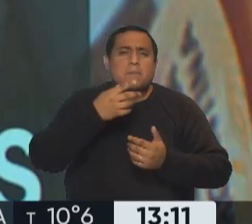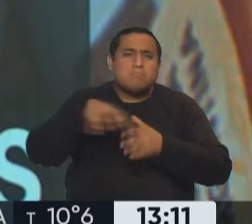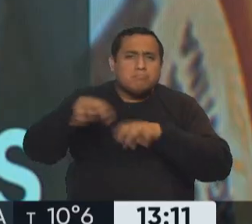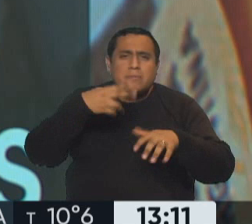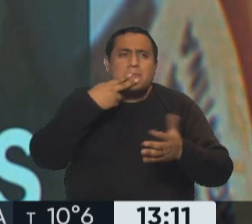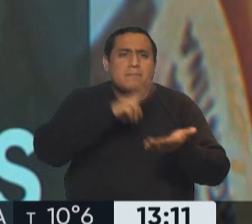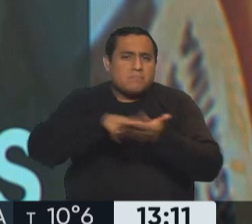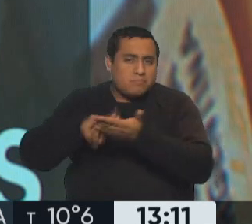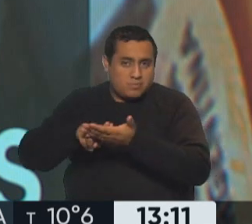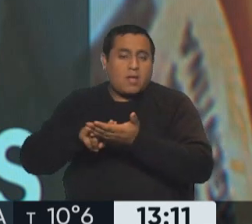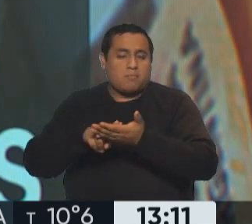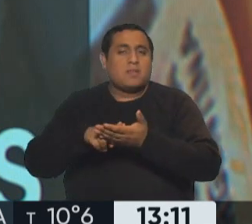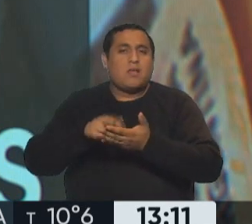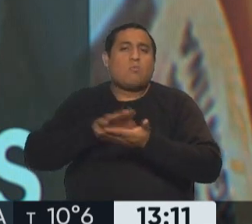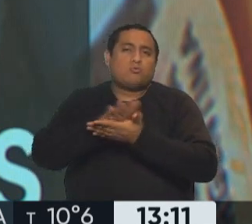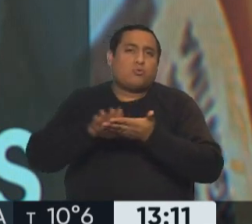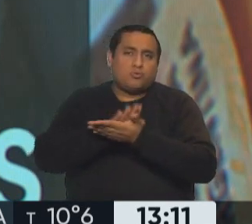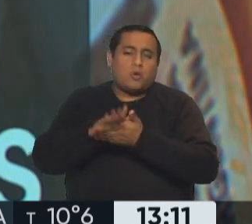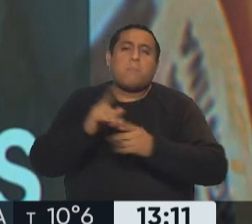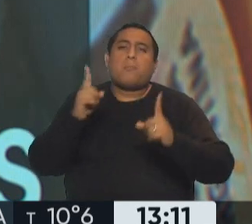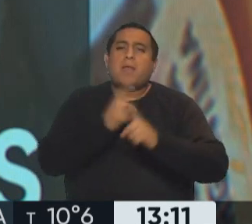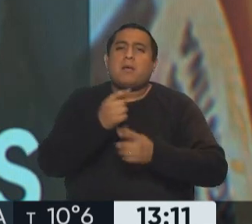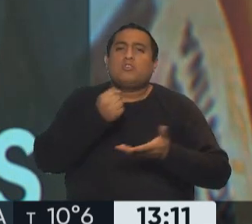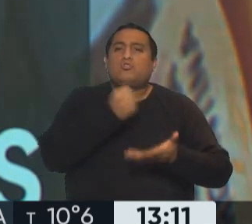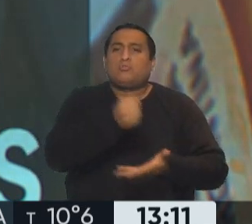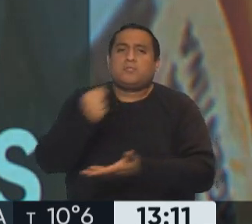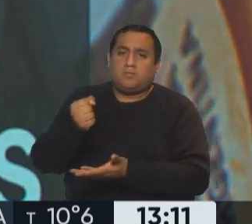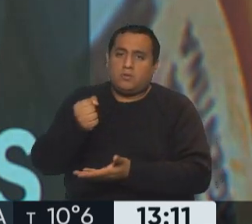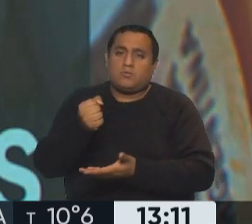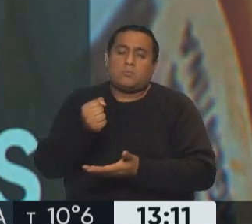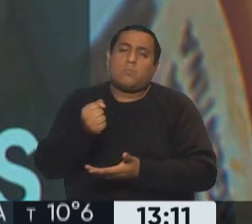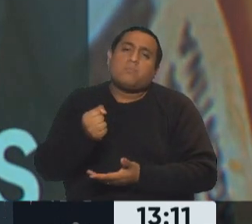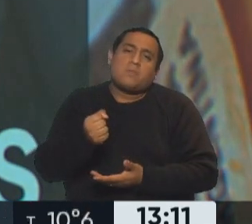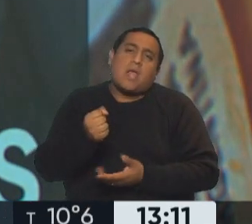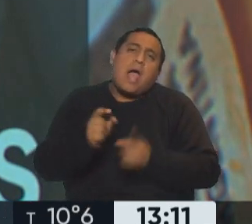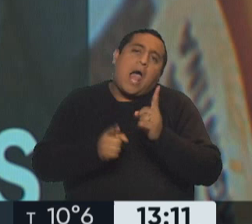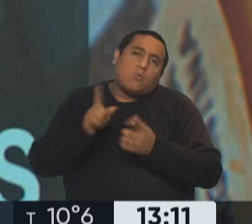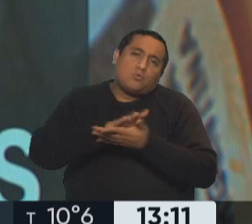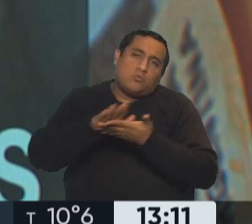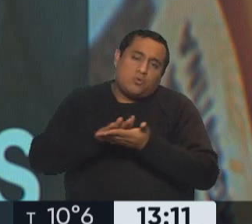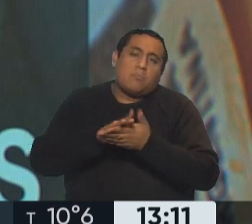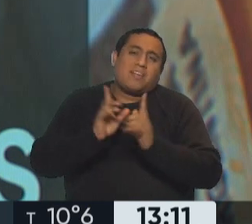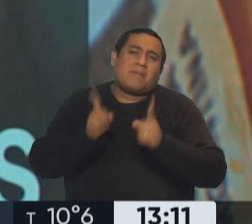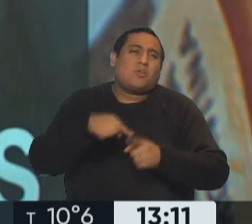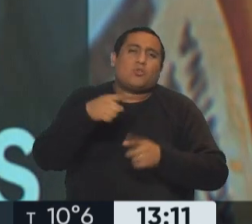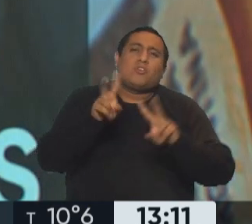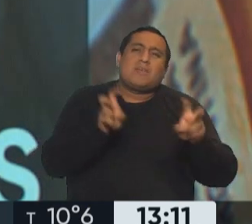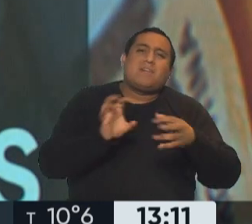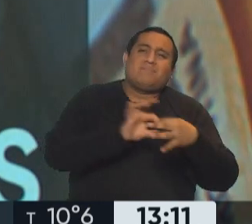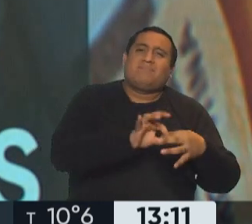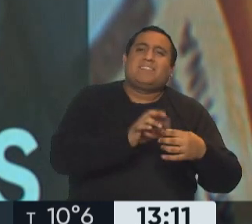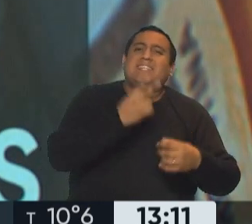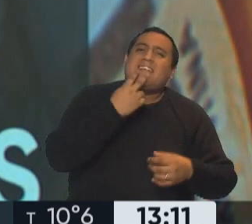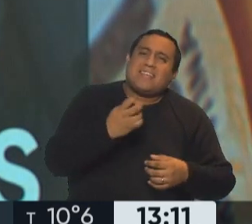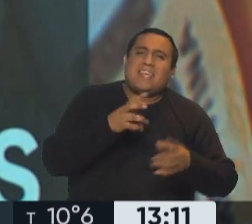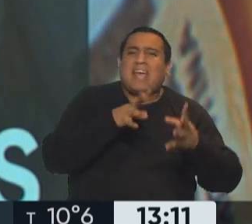una parte del problema de los subsidios, no todo, una parte, porque también tienen que ver con la cuestión de la guerra y los precios de la energía, pero ayudarían